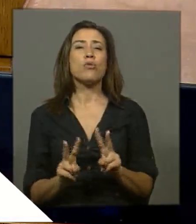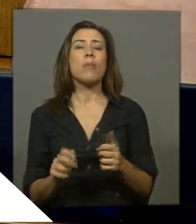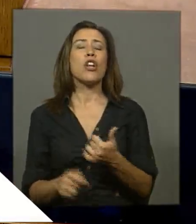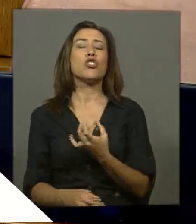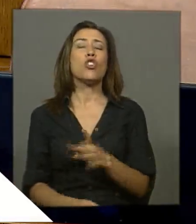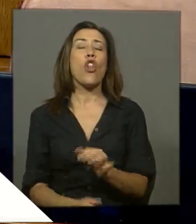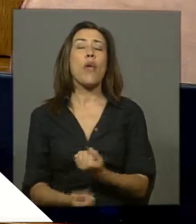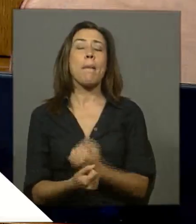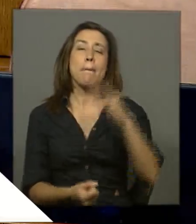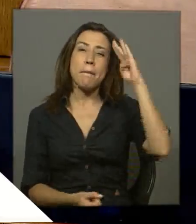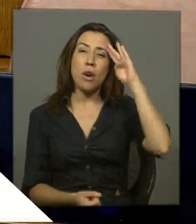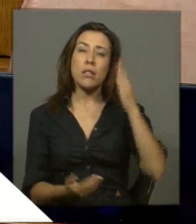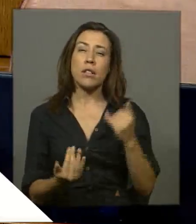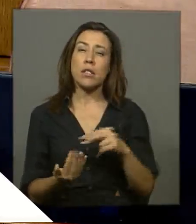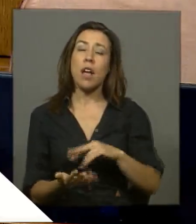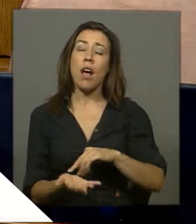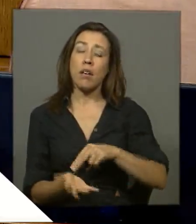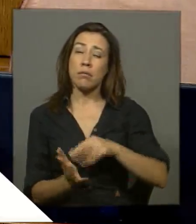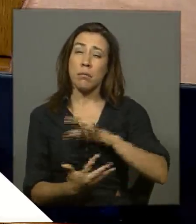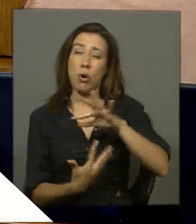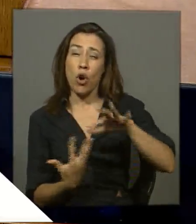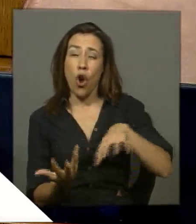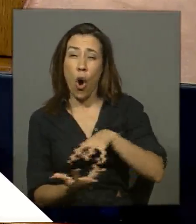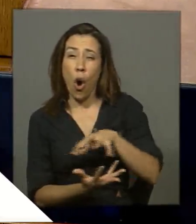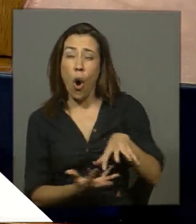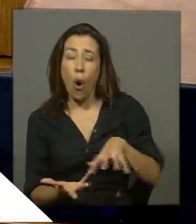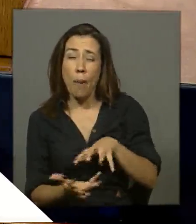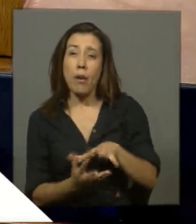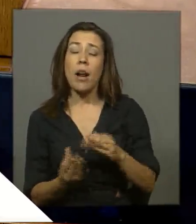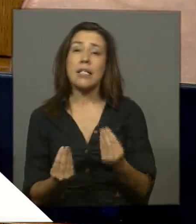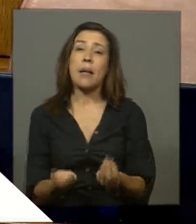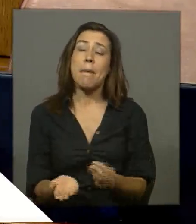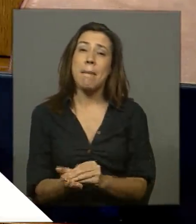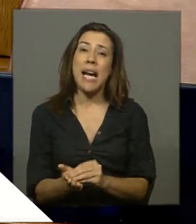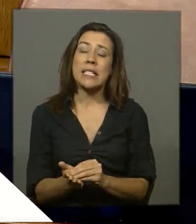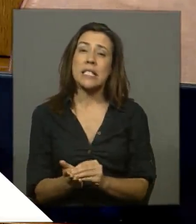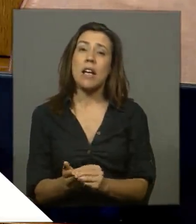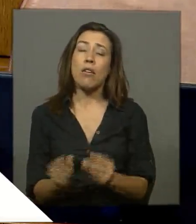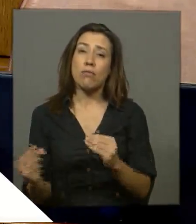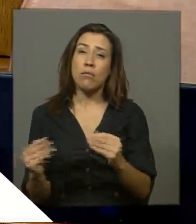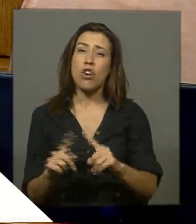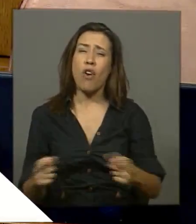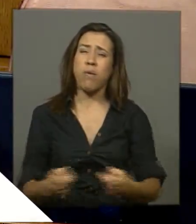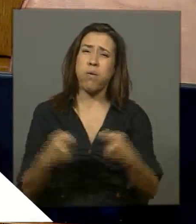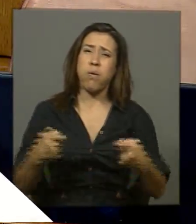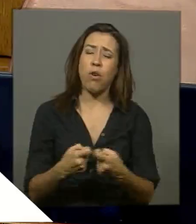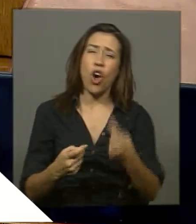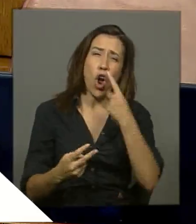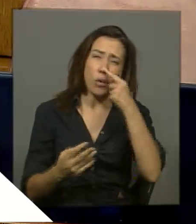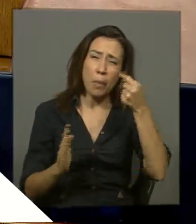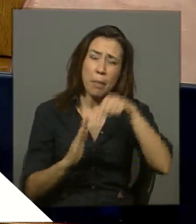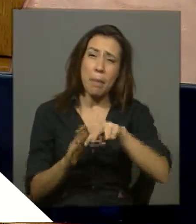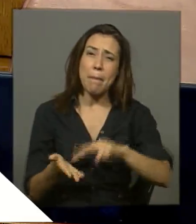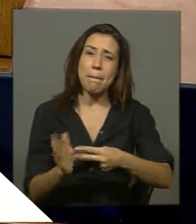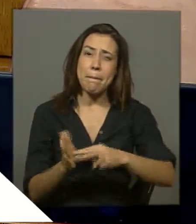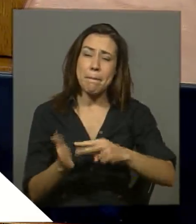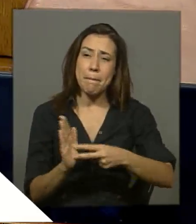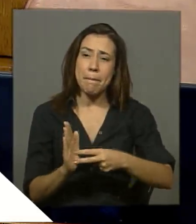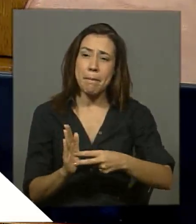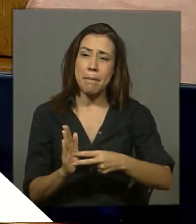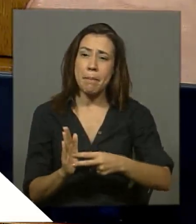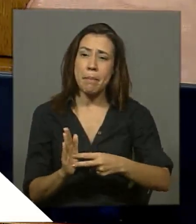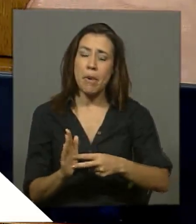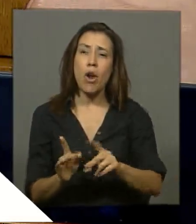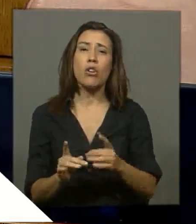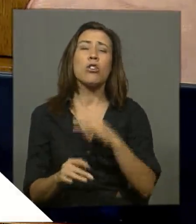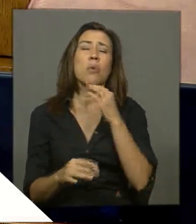sino un proceso complejo Que requiere más diálogo que enfrentamiento político de trinchera más conocimiento profundo del problema que brates